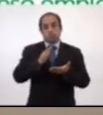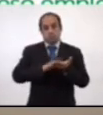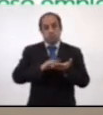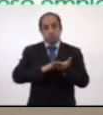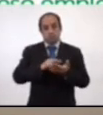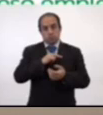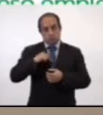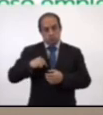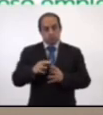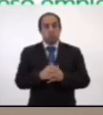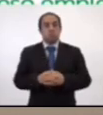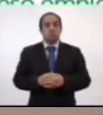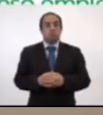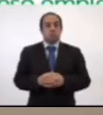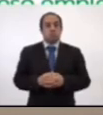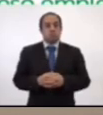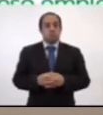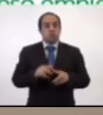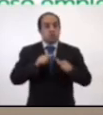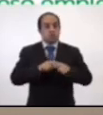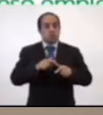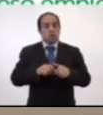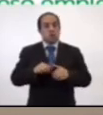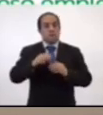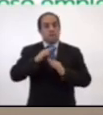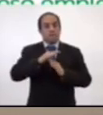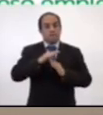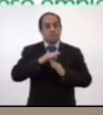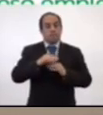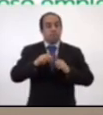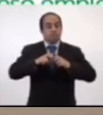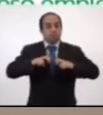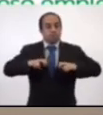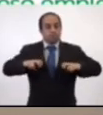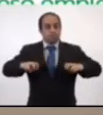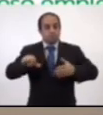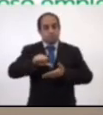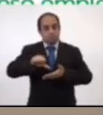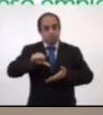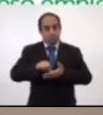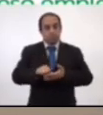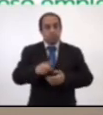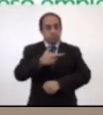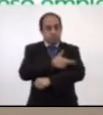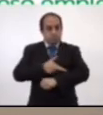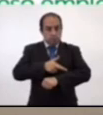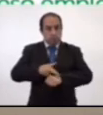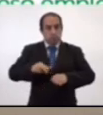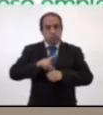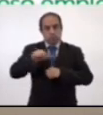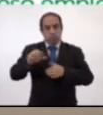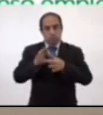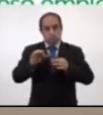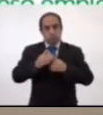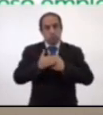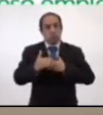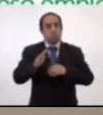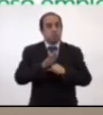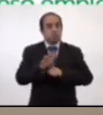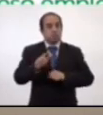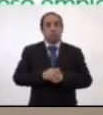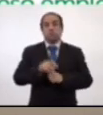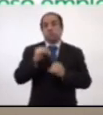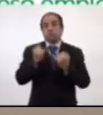solicitado. Se mantiene la mesa centralizada de trámites, cuyos avances daré más adelante, del mismo modo que